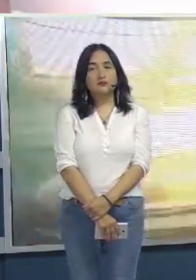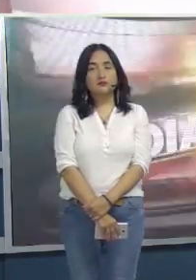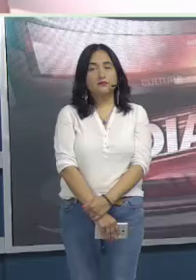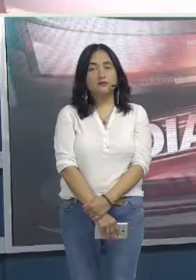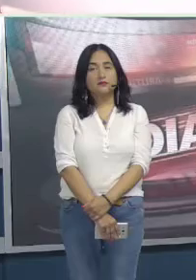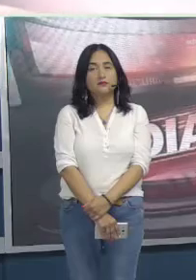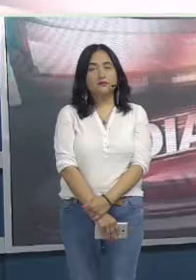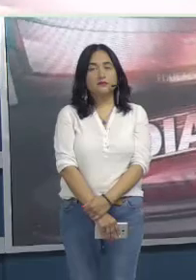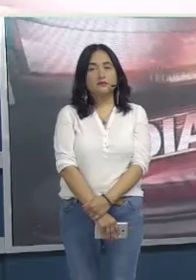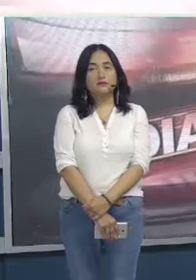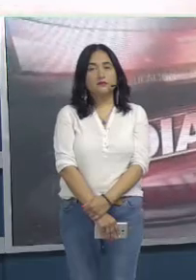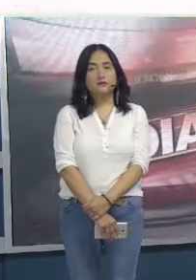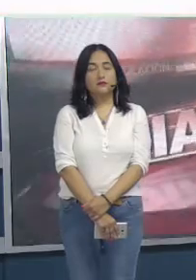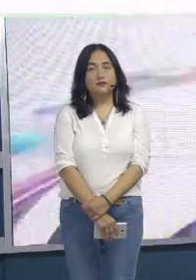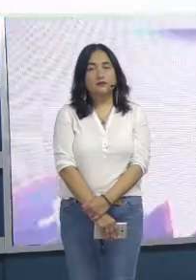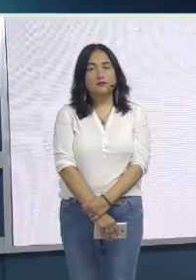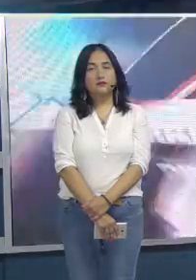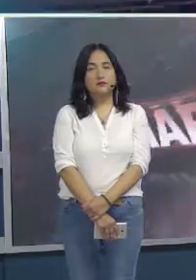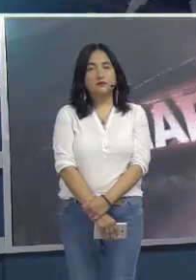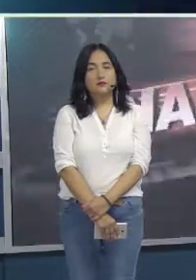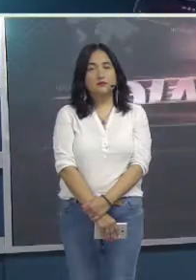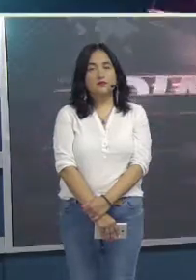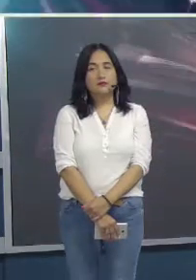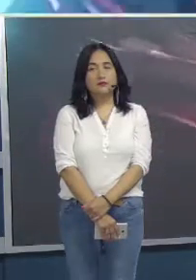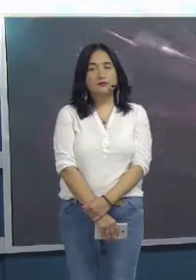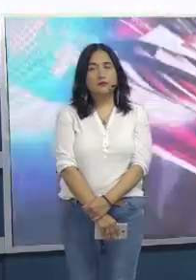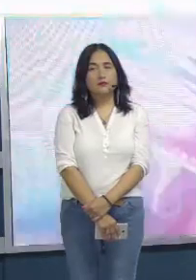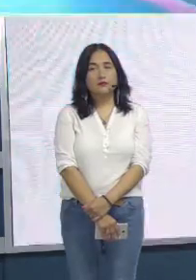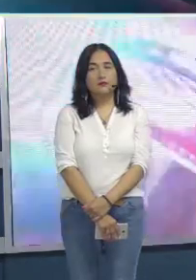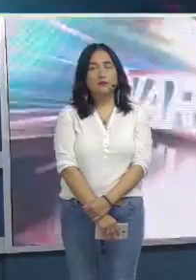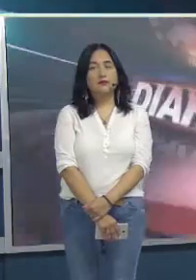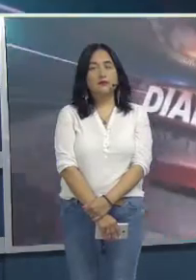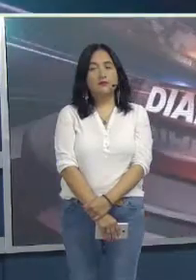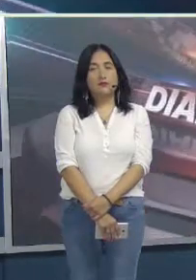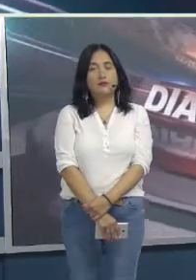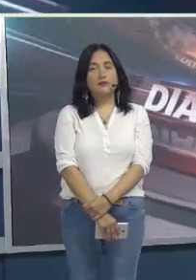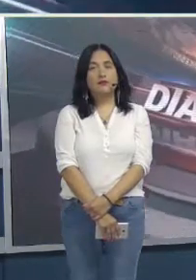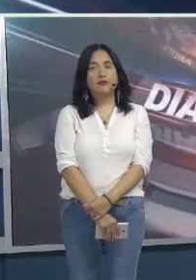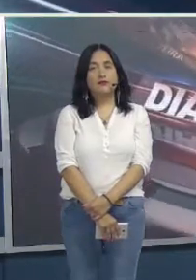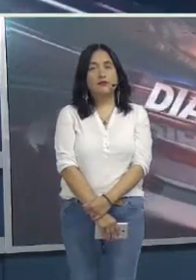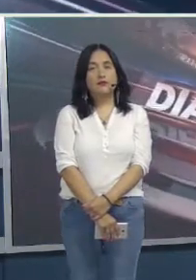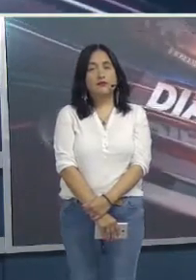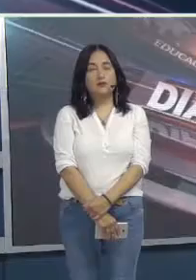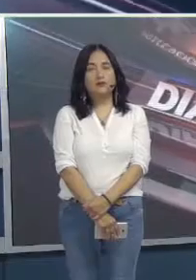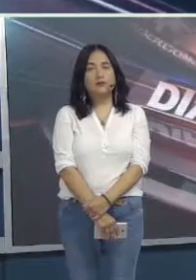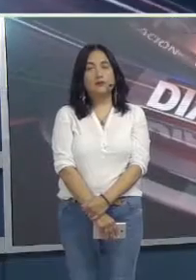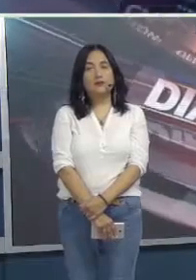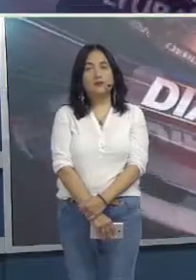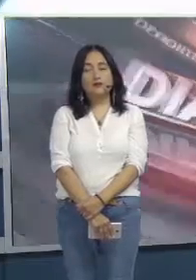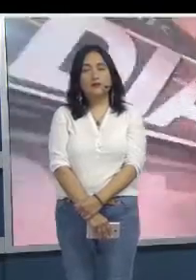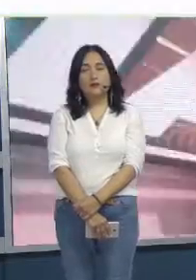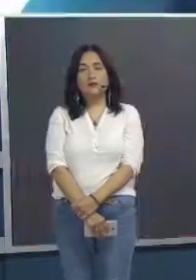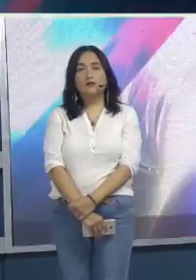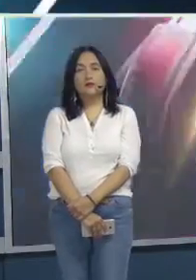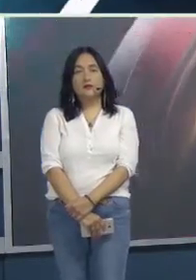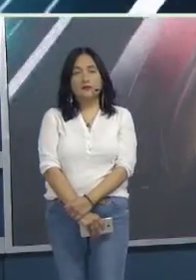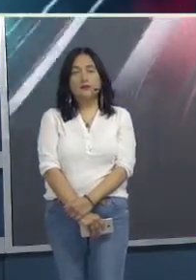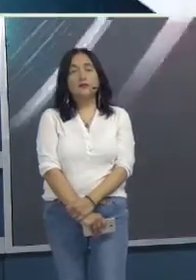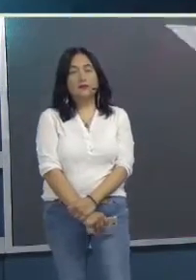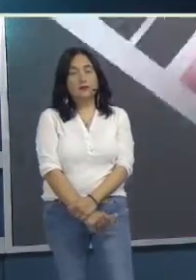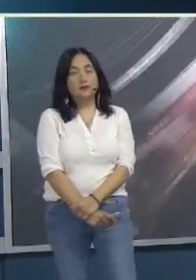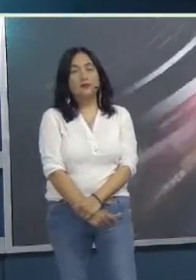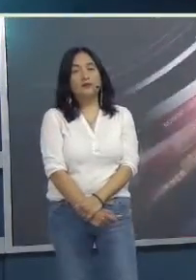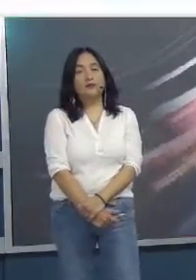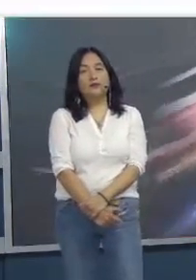trabajado en estas 130 propuestas, que a partir de ahí deberemos sacar las que son medidas, las que son sugerencias, las que son agenda